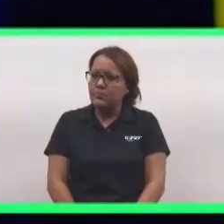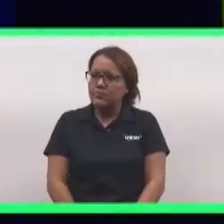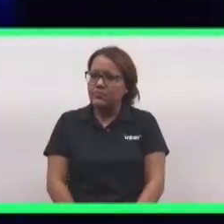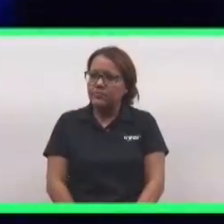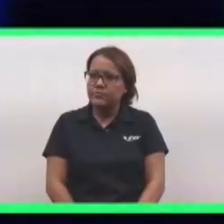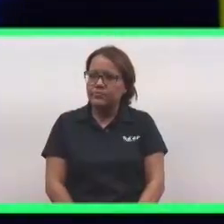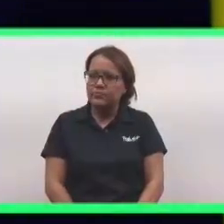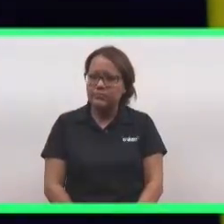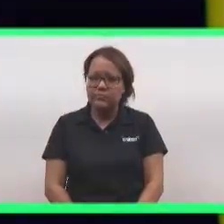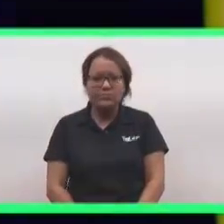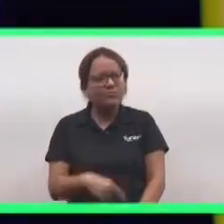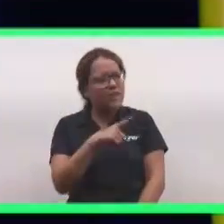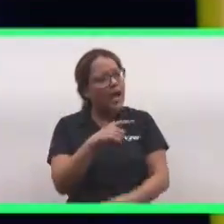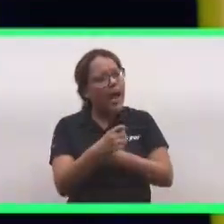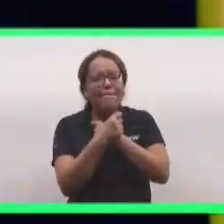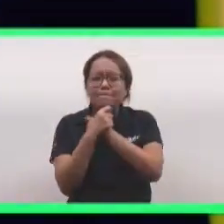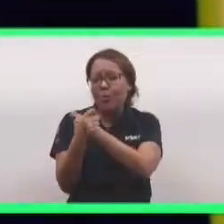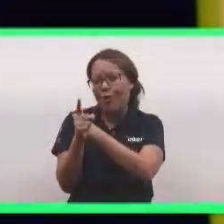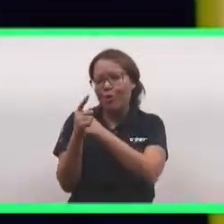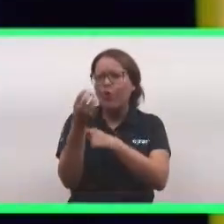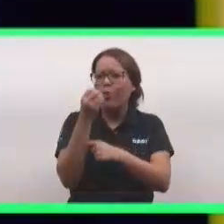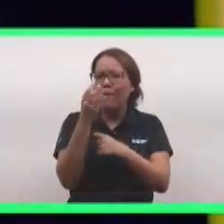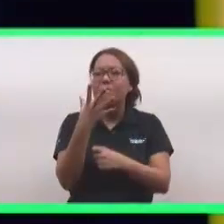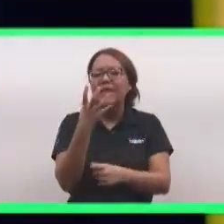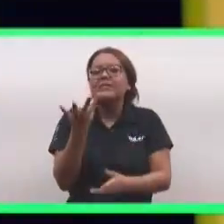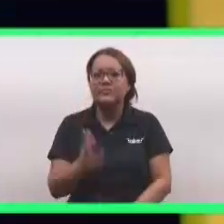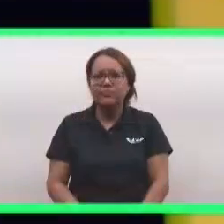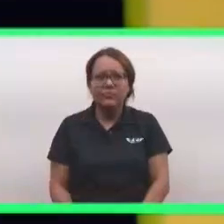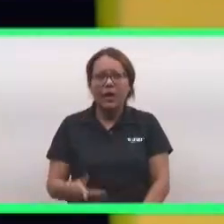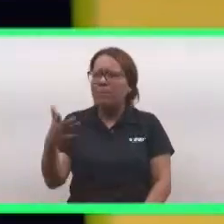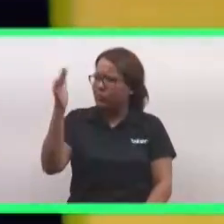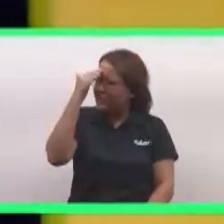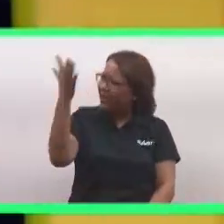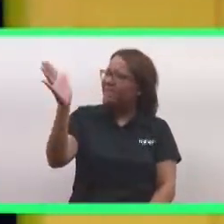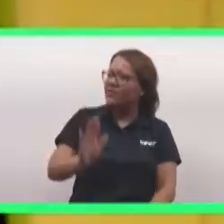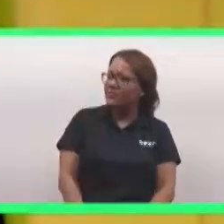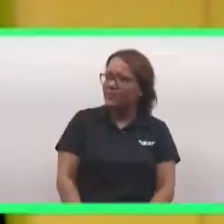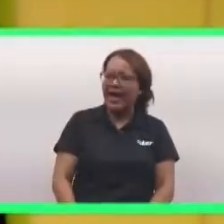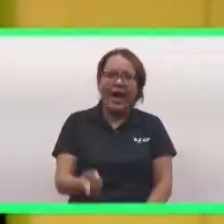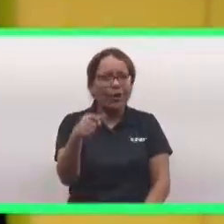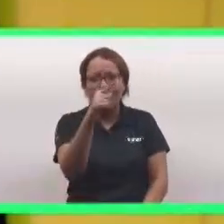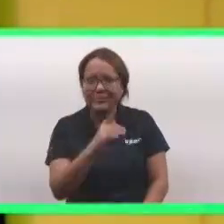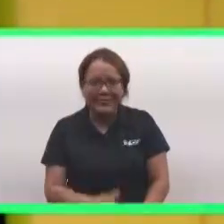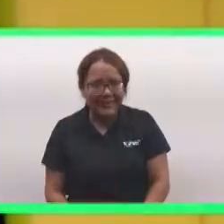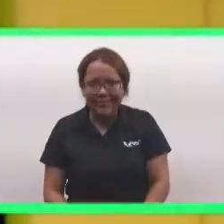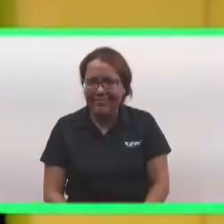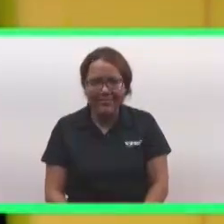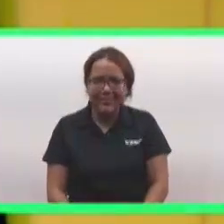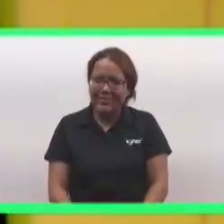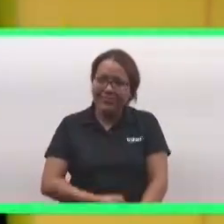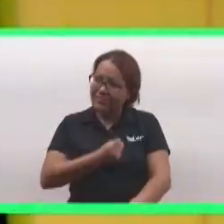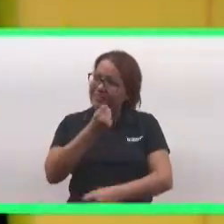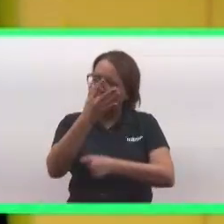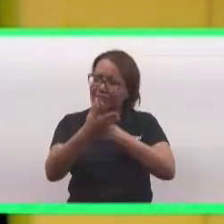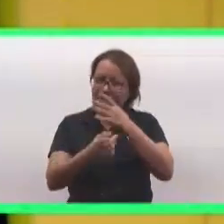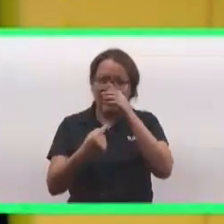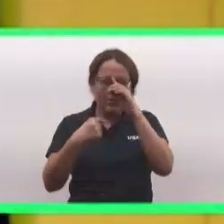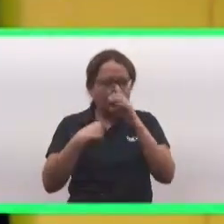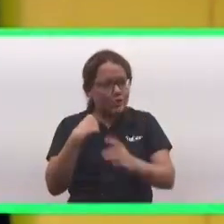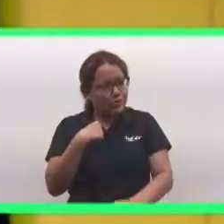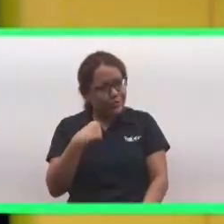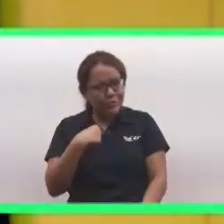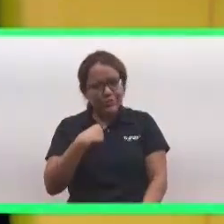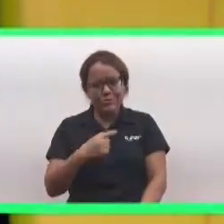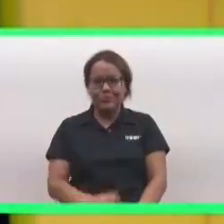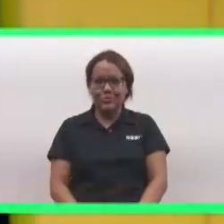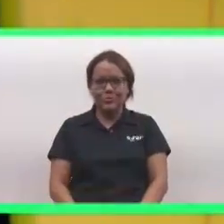Amor, ¿qué quieres comer? Ah, pues ya sabes. Hermana, por favor, ahórquese. Uno no es adivino.